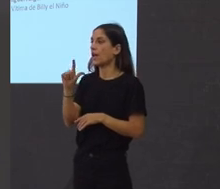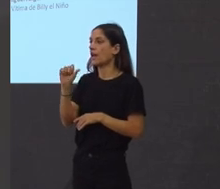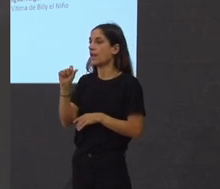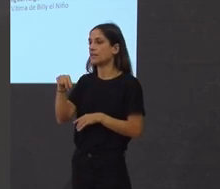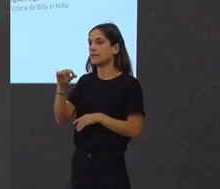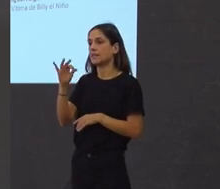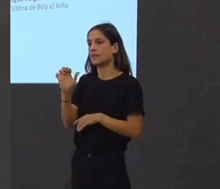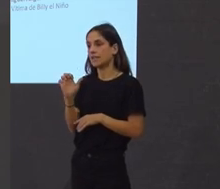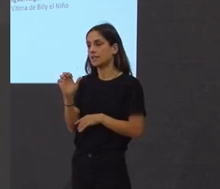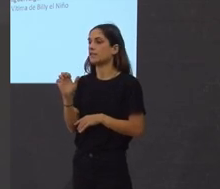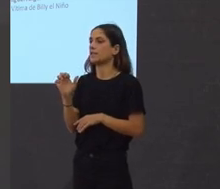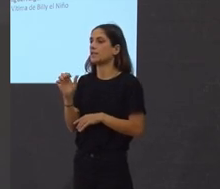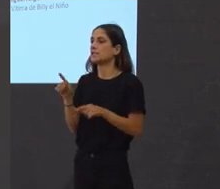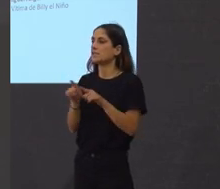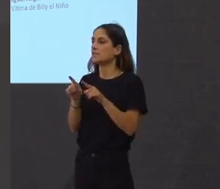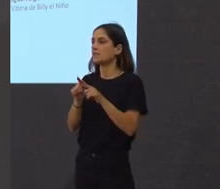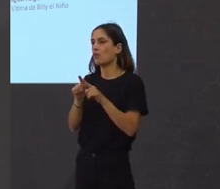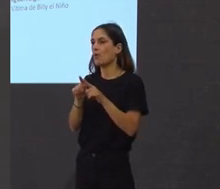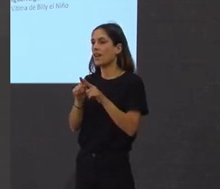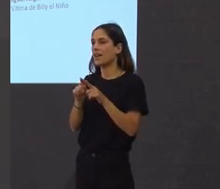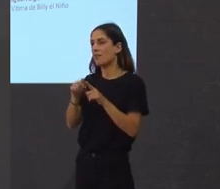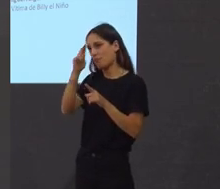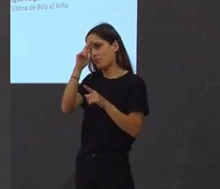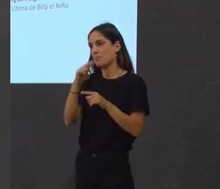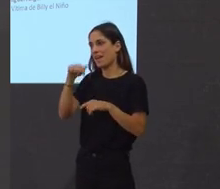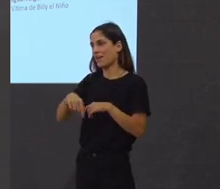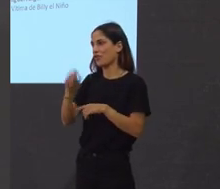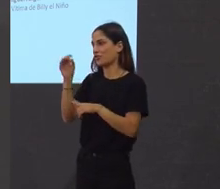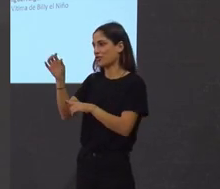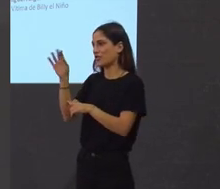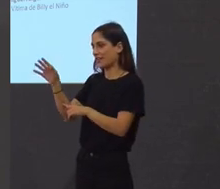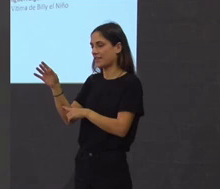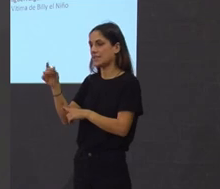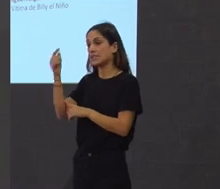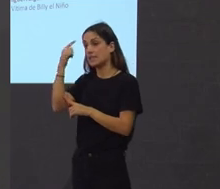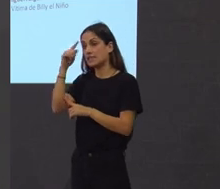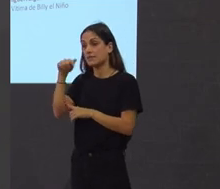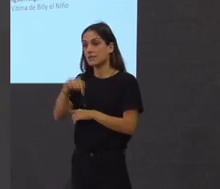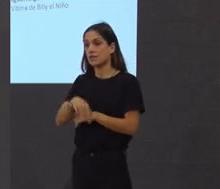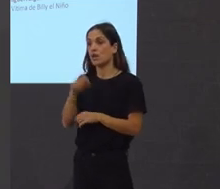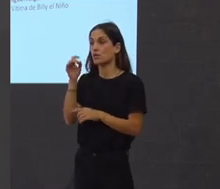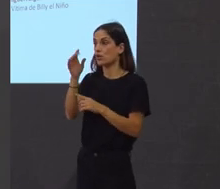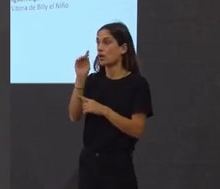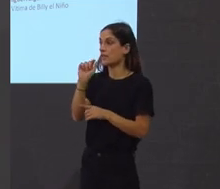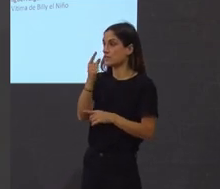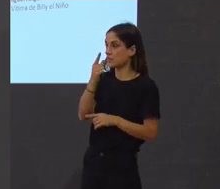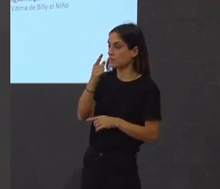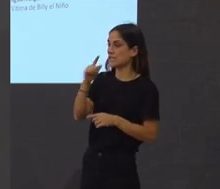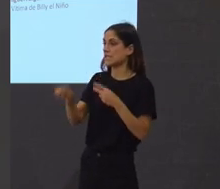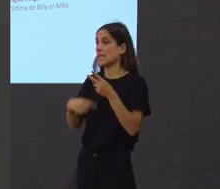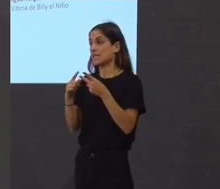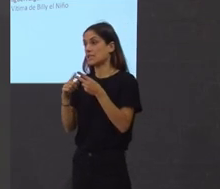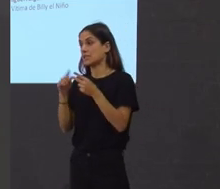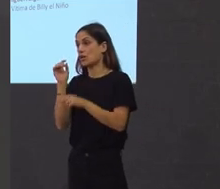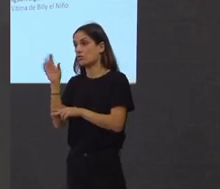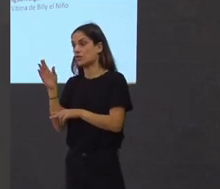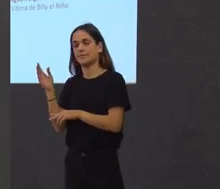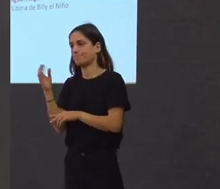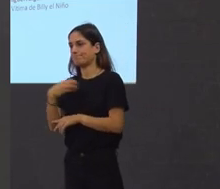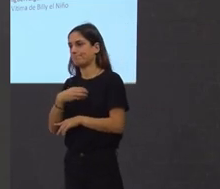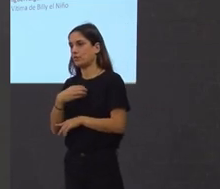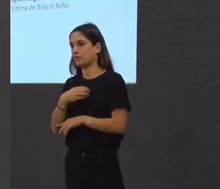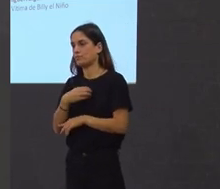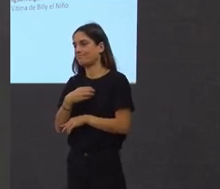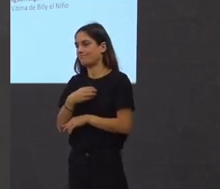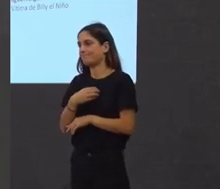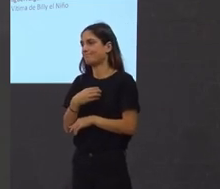chatos haberes que estiró con nuestras primeras jornadas las segundas ya no puedo estar con unos predif hicimos dif hicimos un homenaje muy sentida